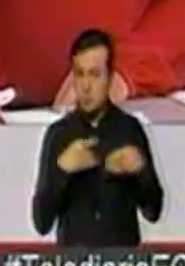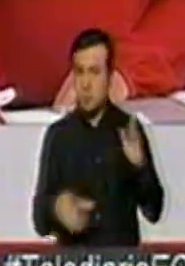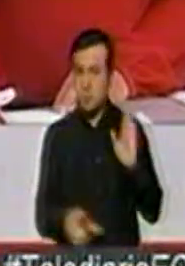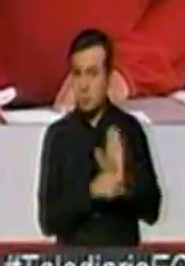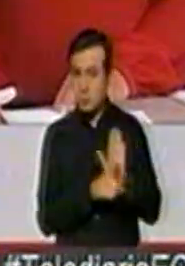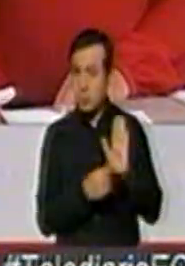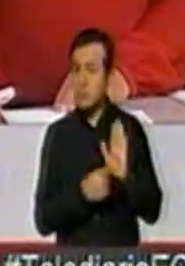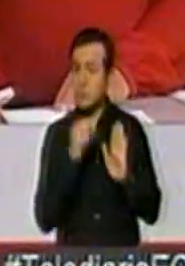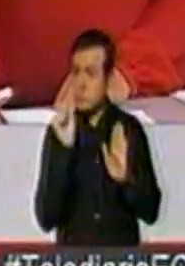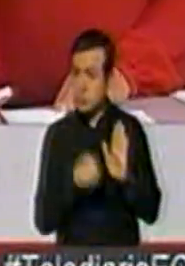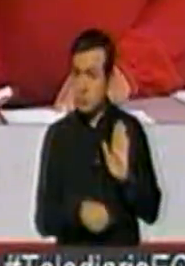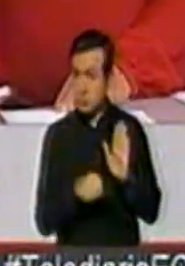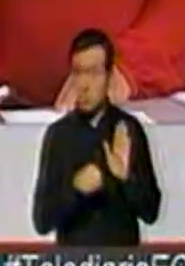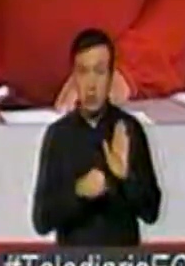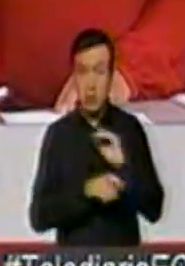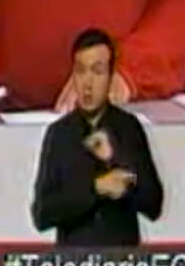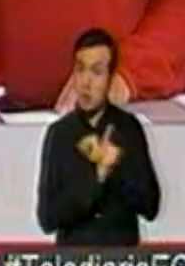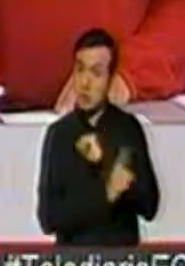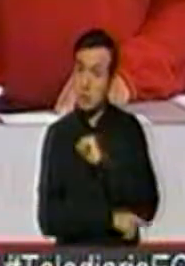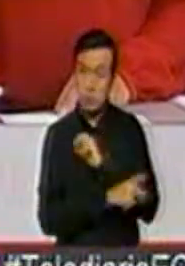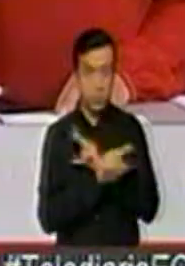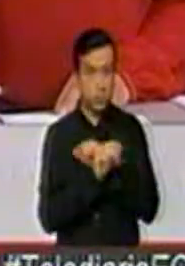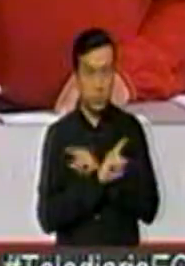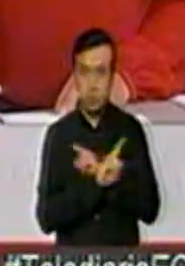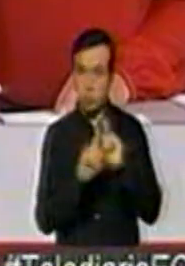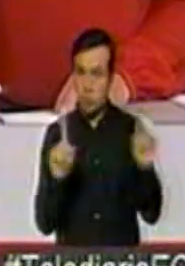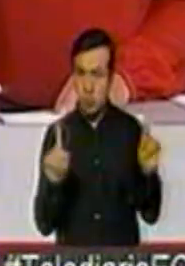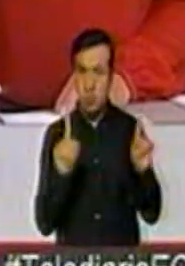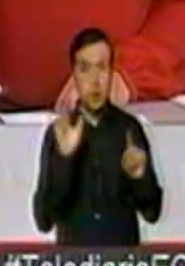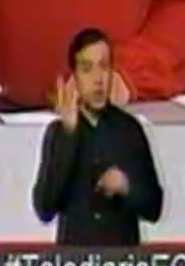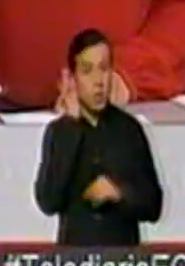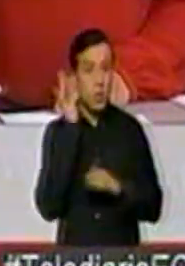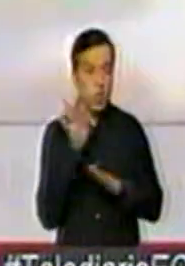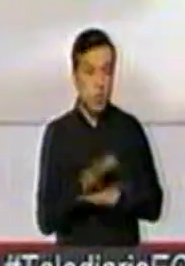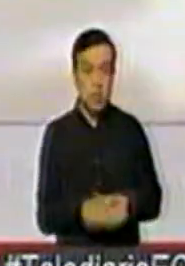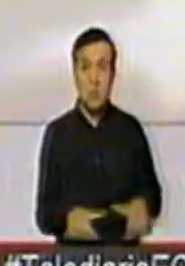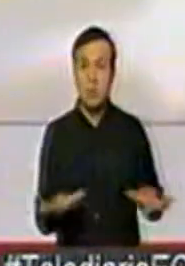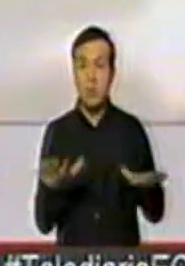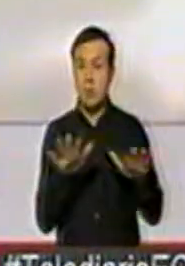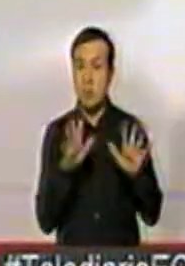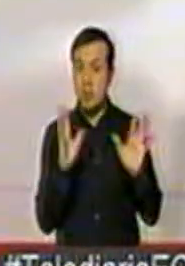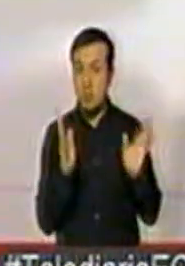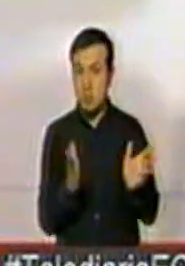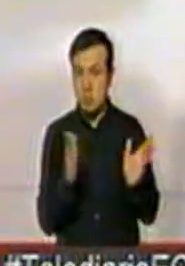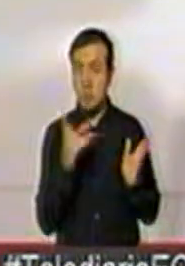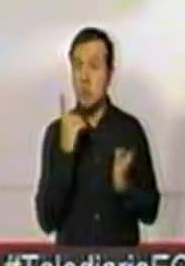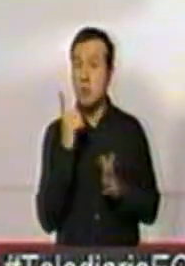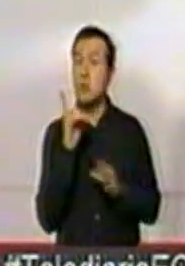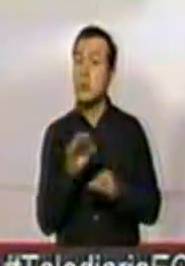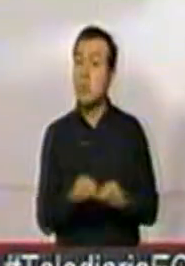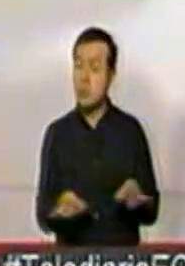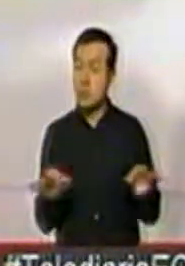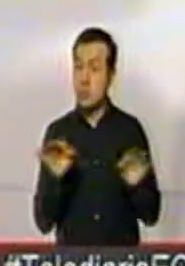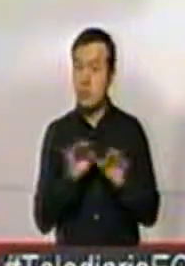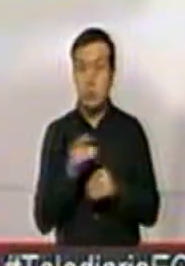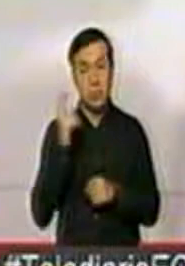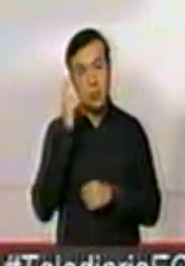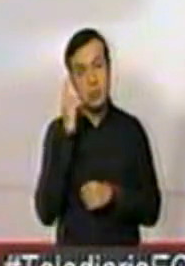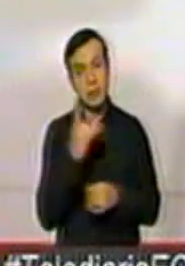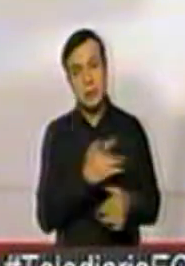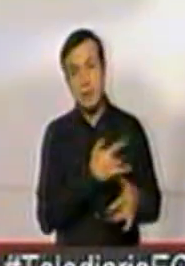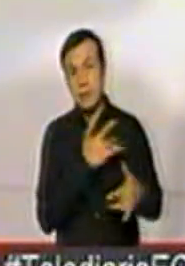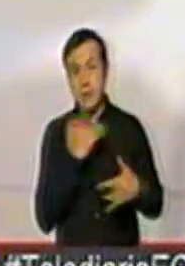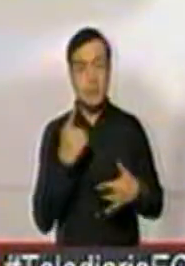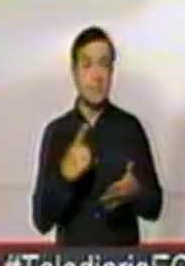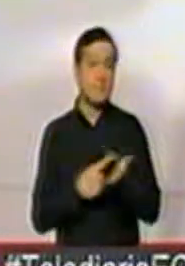que nos permita no penalizar ni criminalizar a aquellas mujeres víctimas de violación. Y eso es importante considerarlo. Lamentablemente el